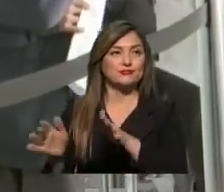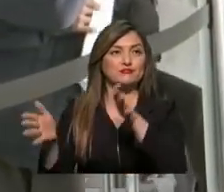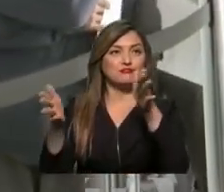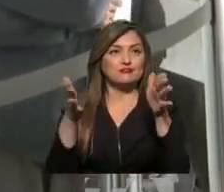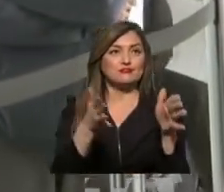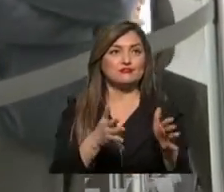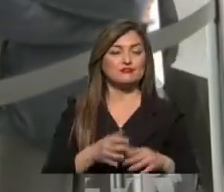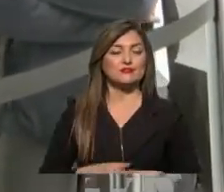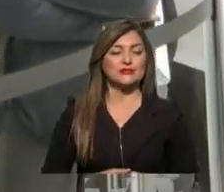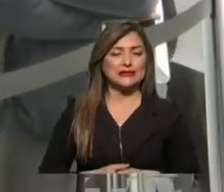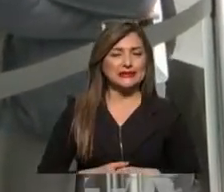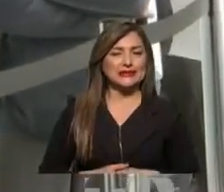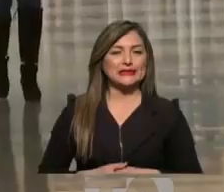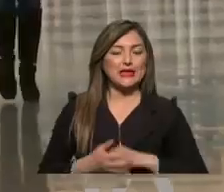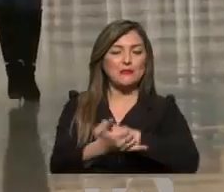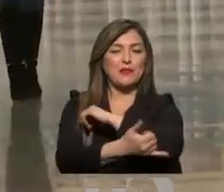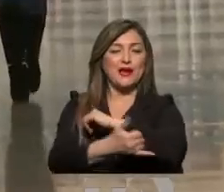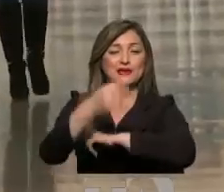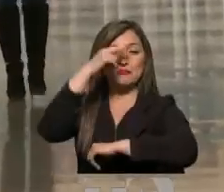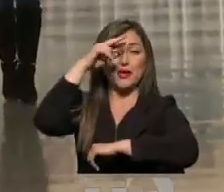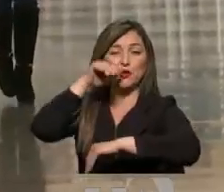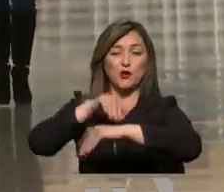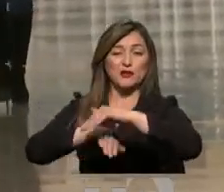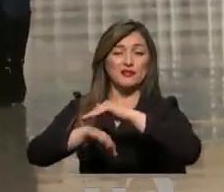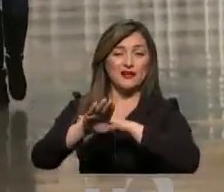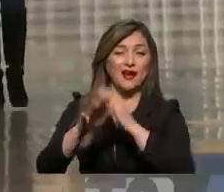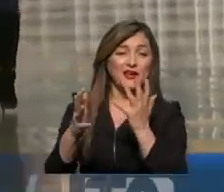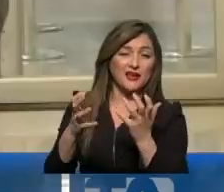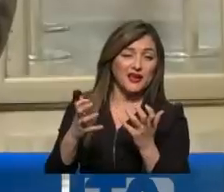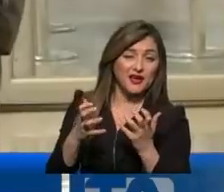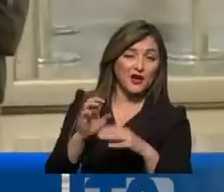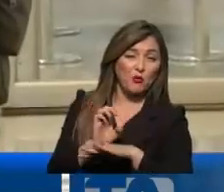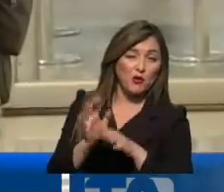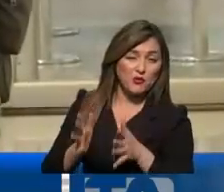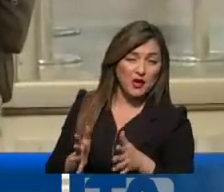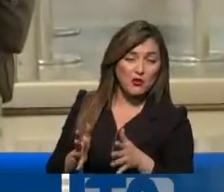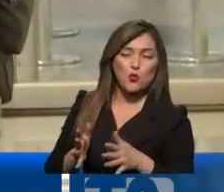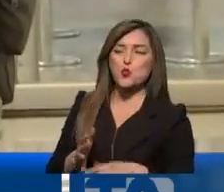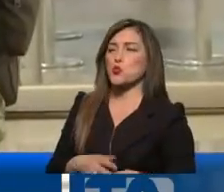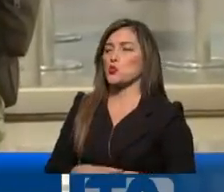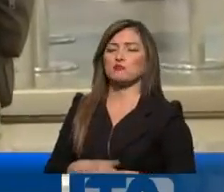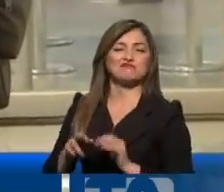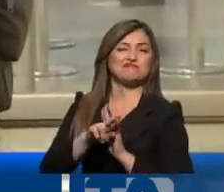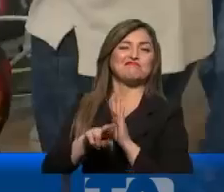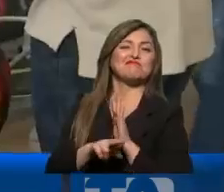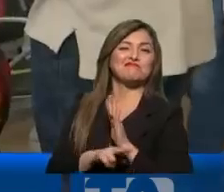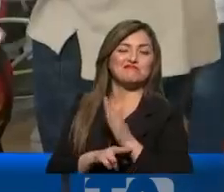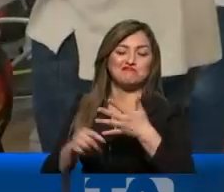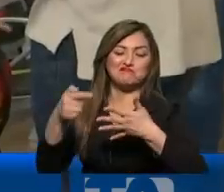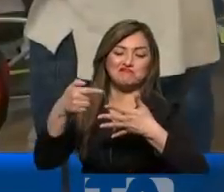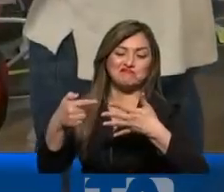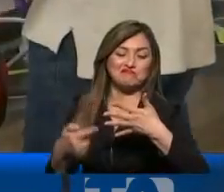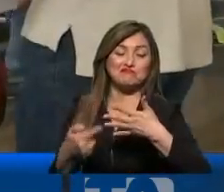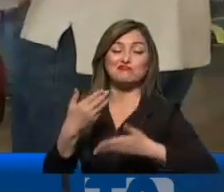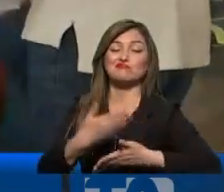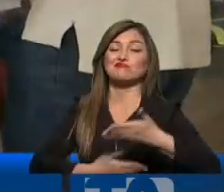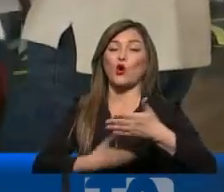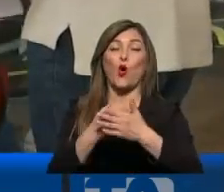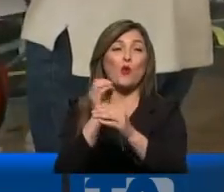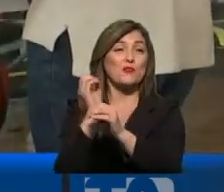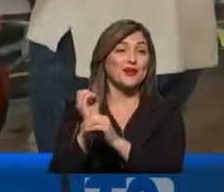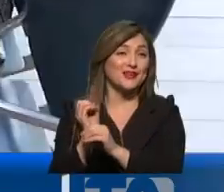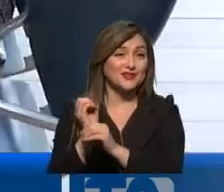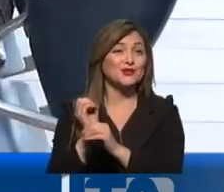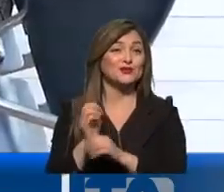Hay nuevos requisitos para los ecuatorianos que quieran ingresar a México. Ahora se les solicitará una serie de documentos de manera